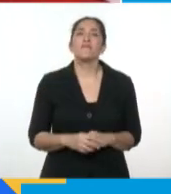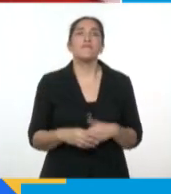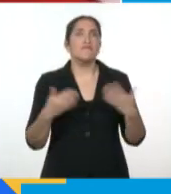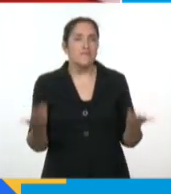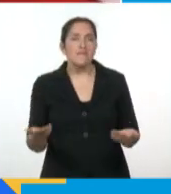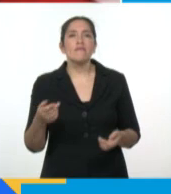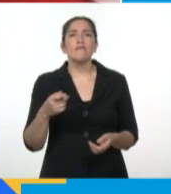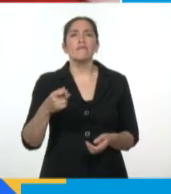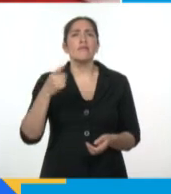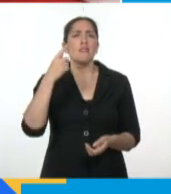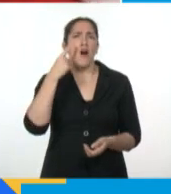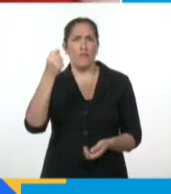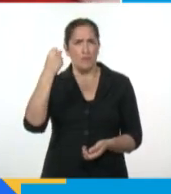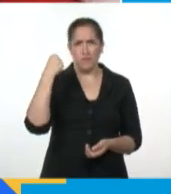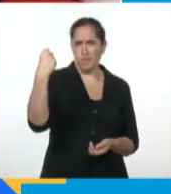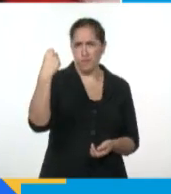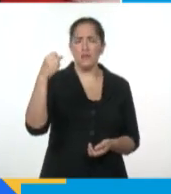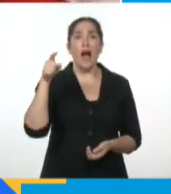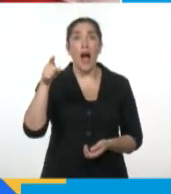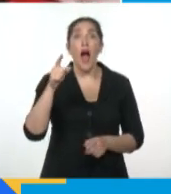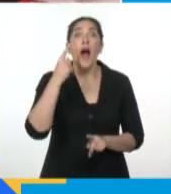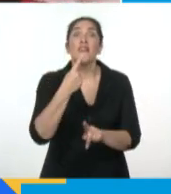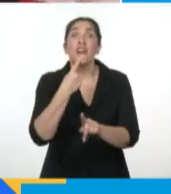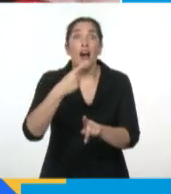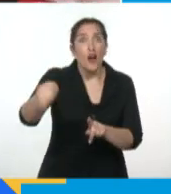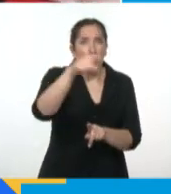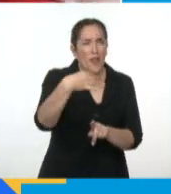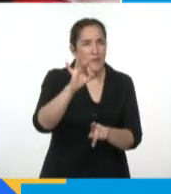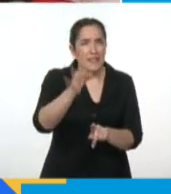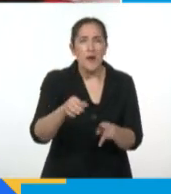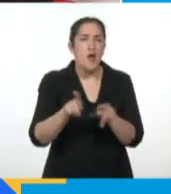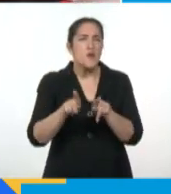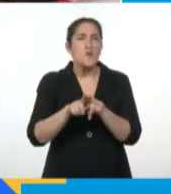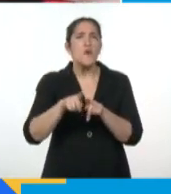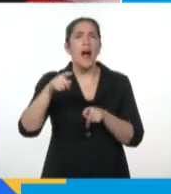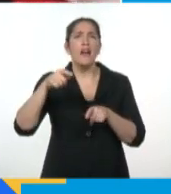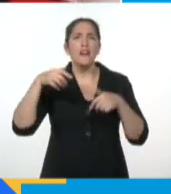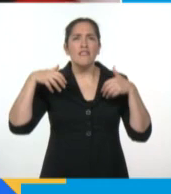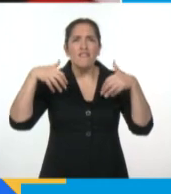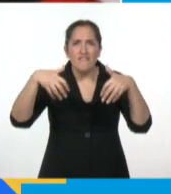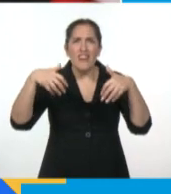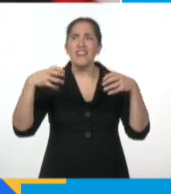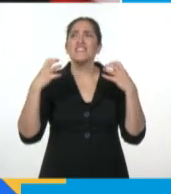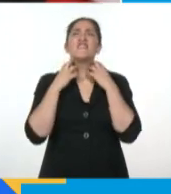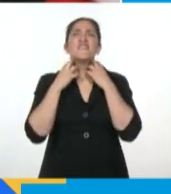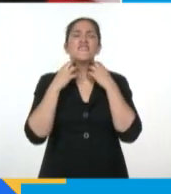el patriarcado, que los varones sepan esto, es como Frankenstein, ahora es Frankenstein.